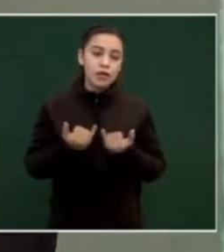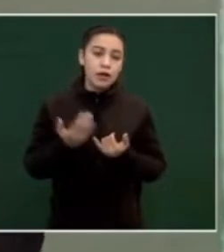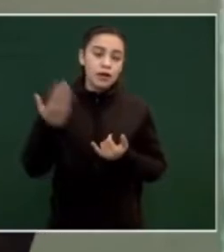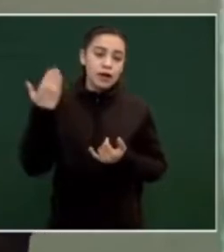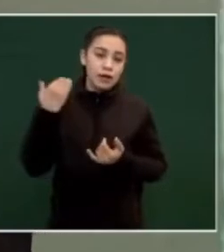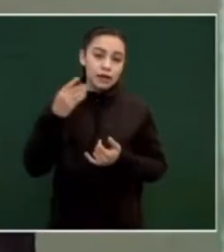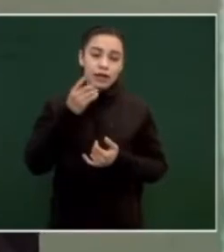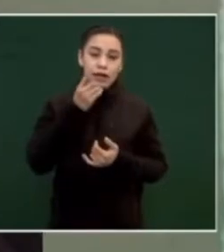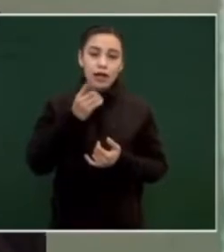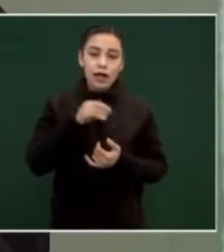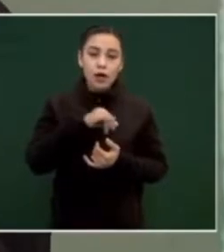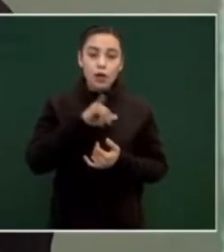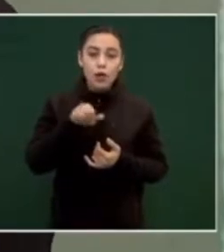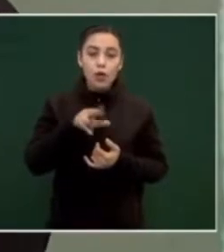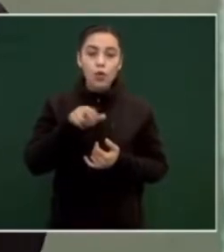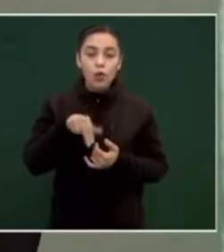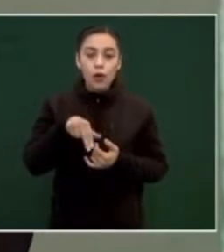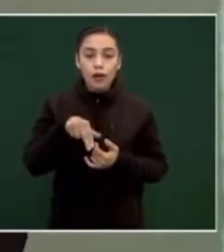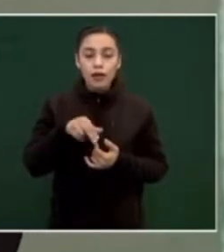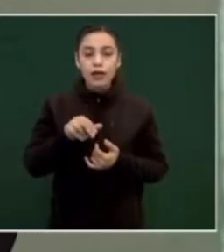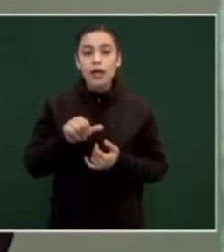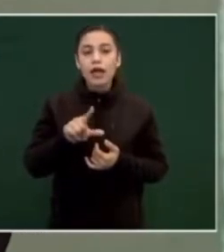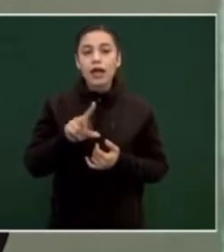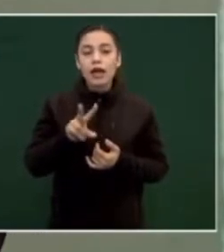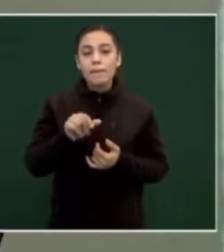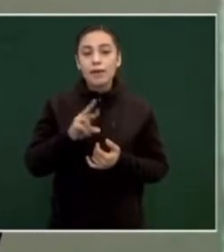no hay ni para dónde hacerse